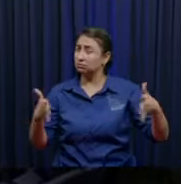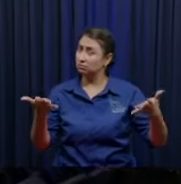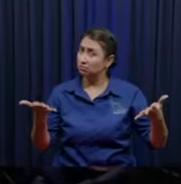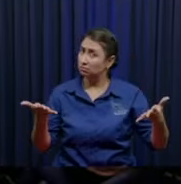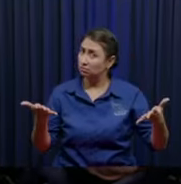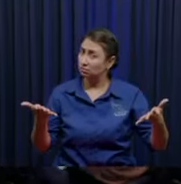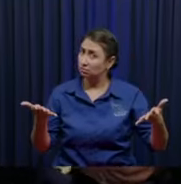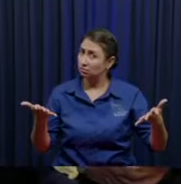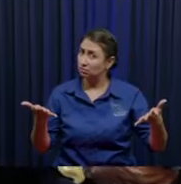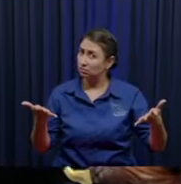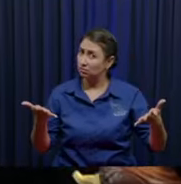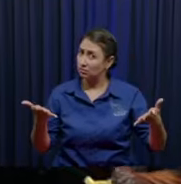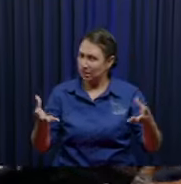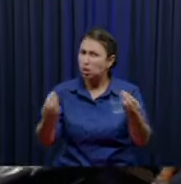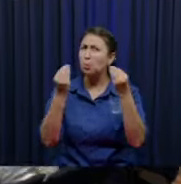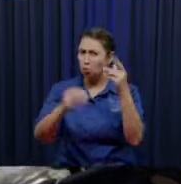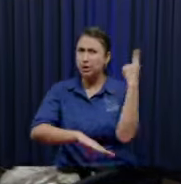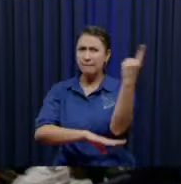un peligro.